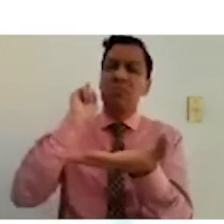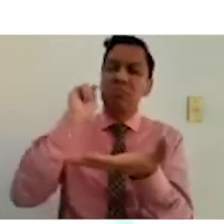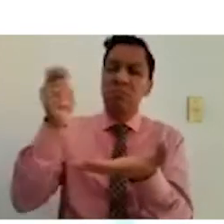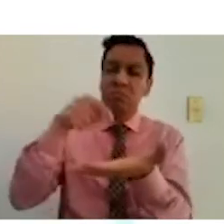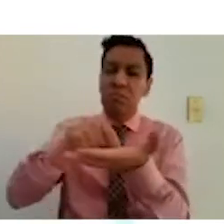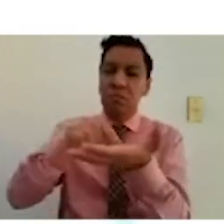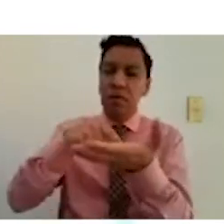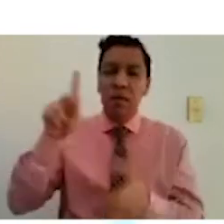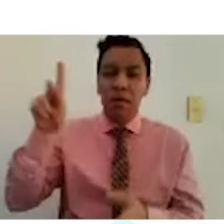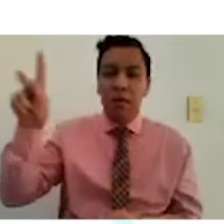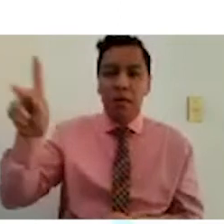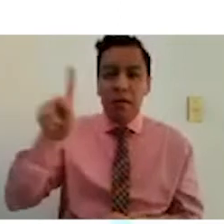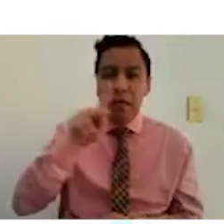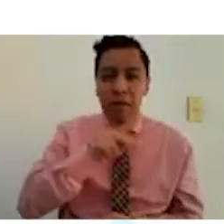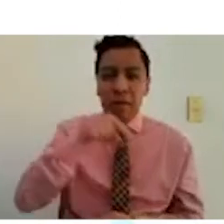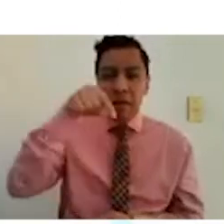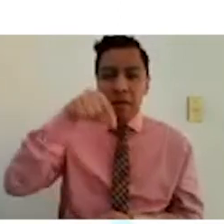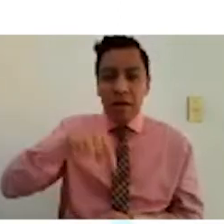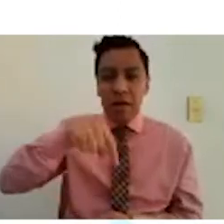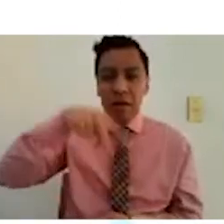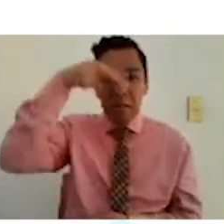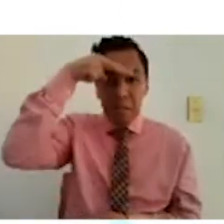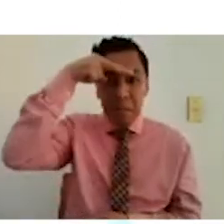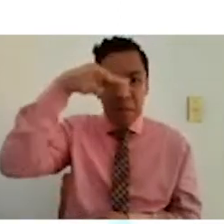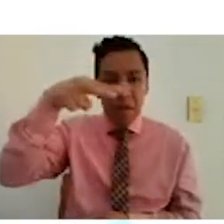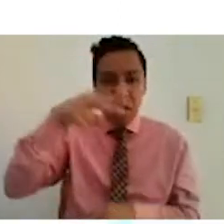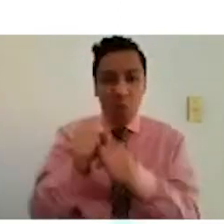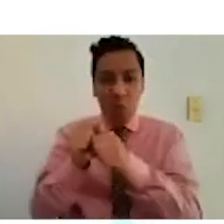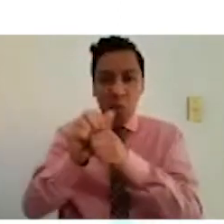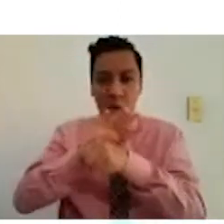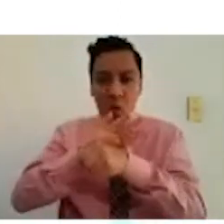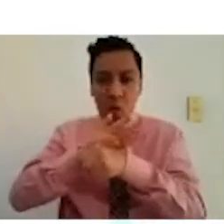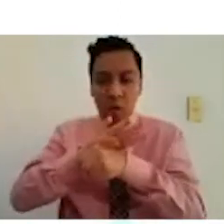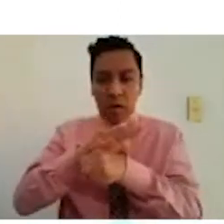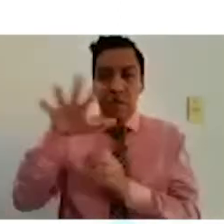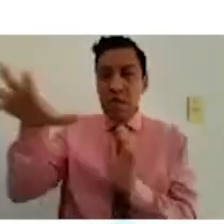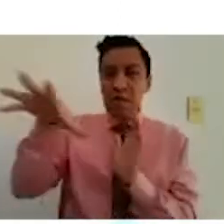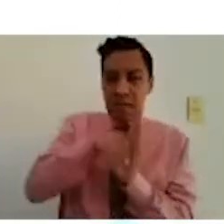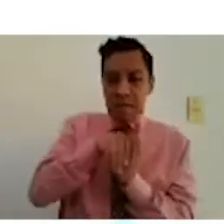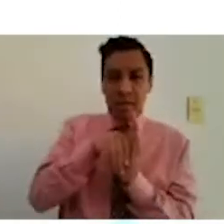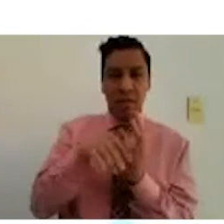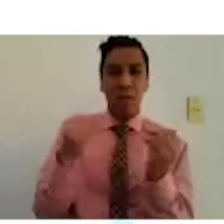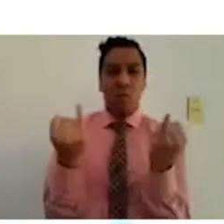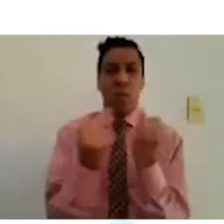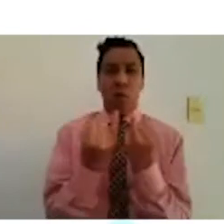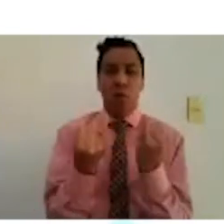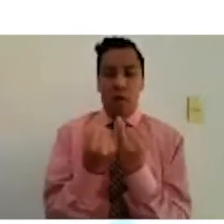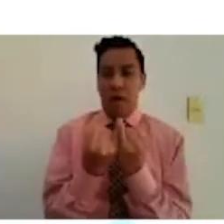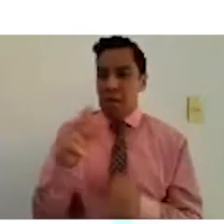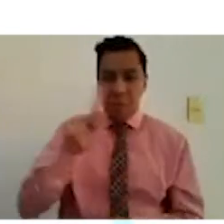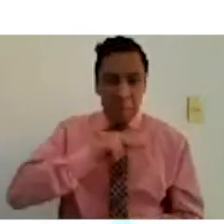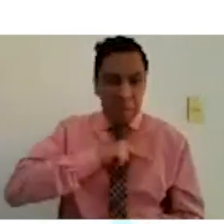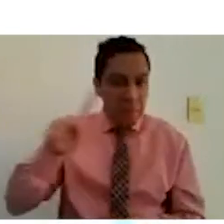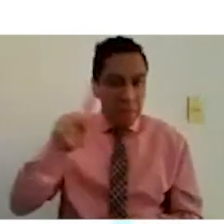con políticas de seguridad para la protección de toda la población, pues ya está aquí representada, ¿no? En